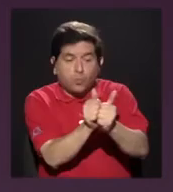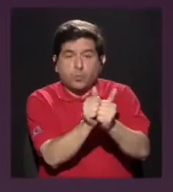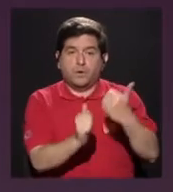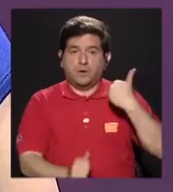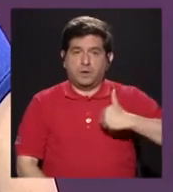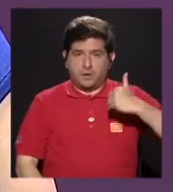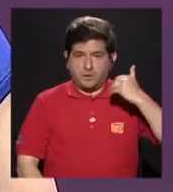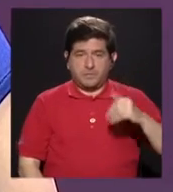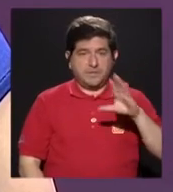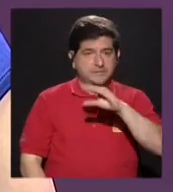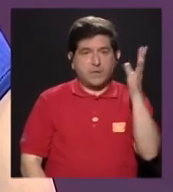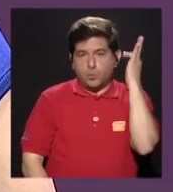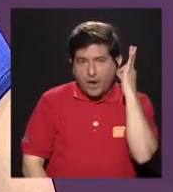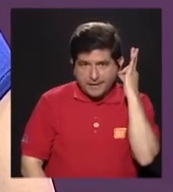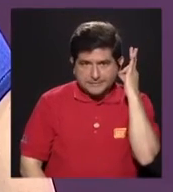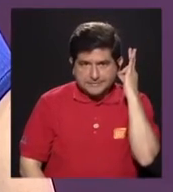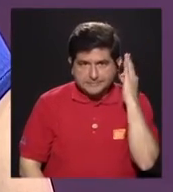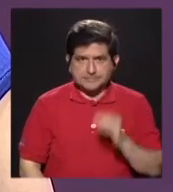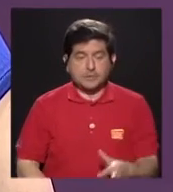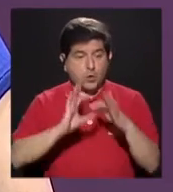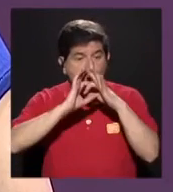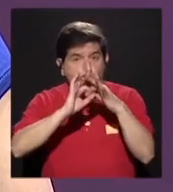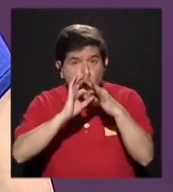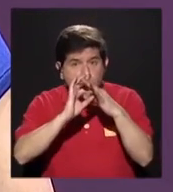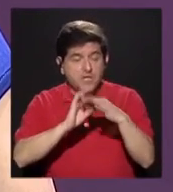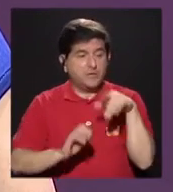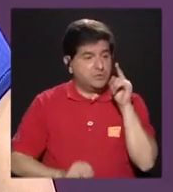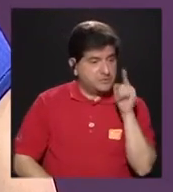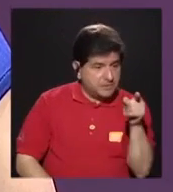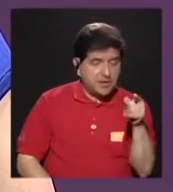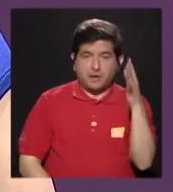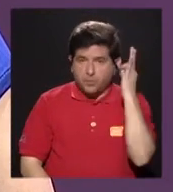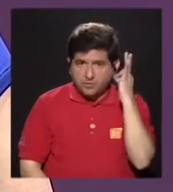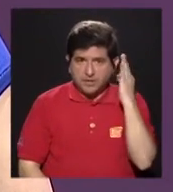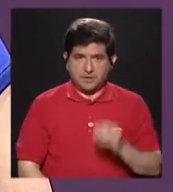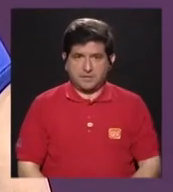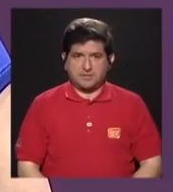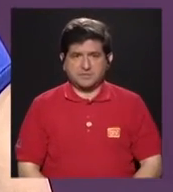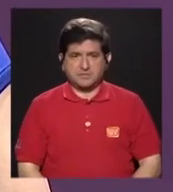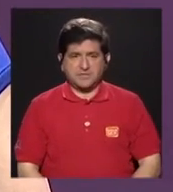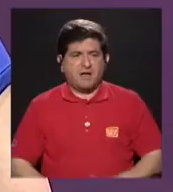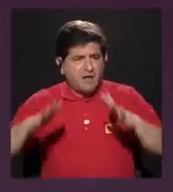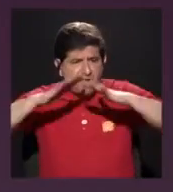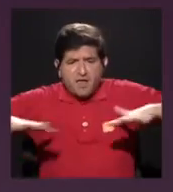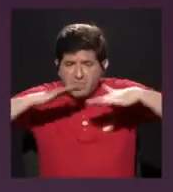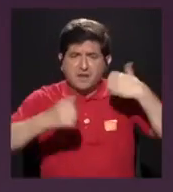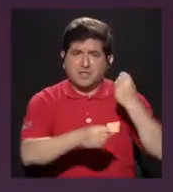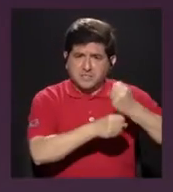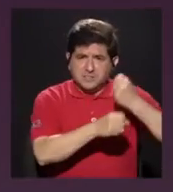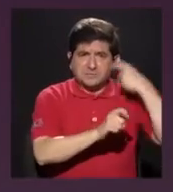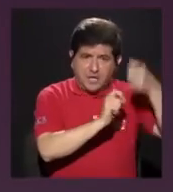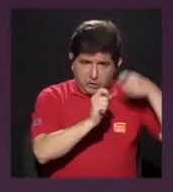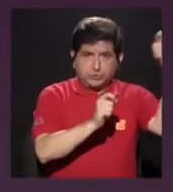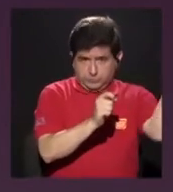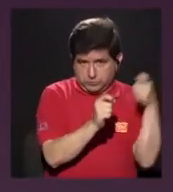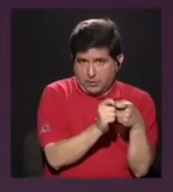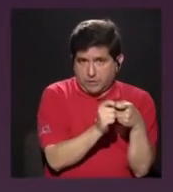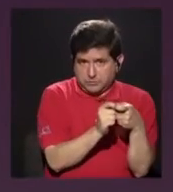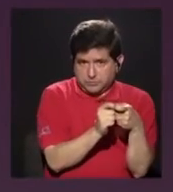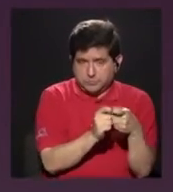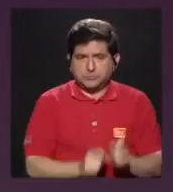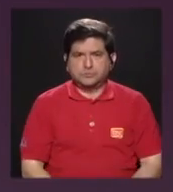mujeres unirnos con las mujeres en aquellos ámbitos laborales específicamente